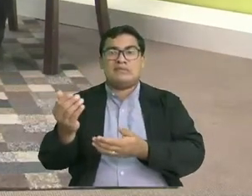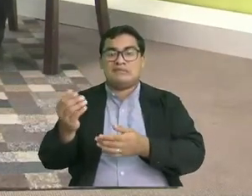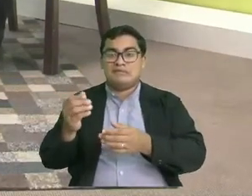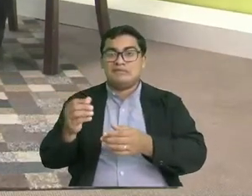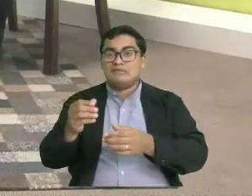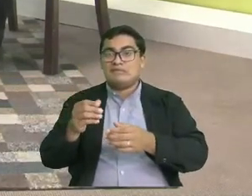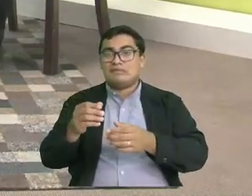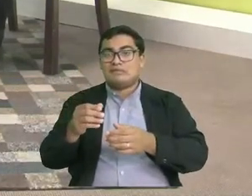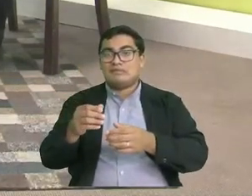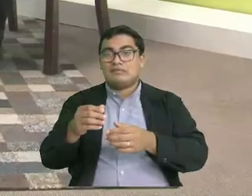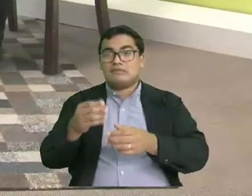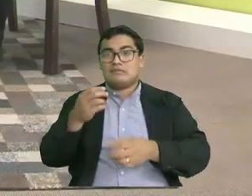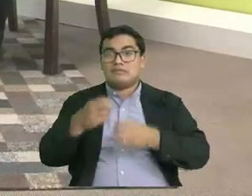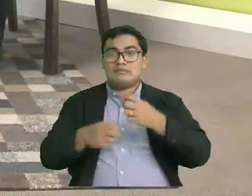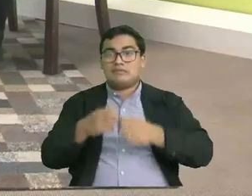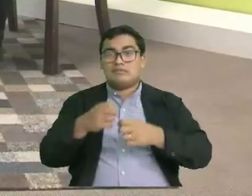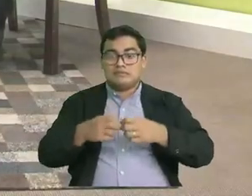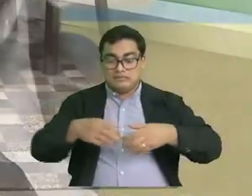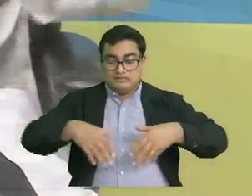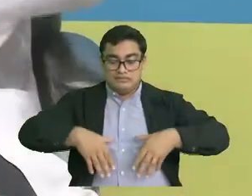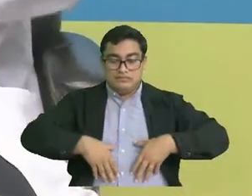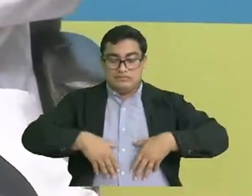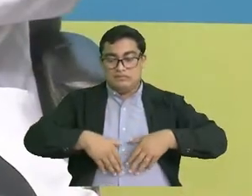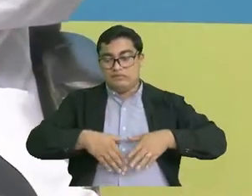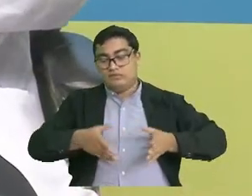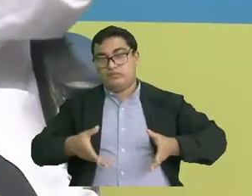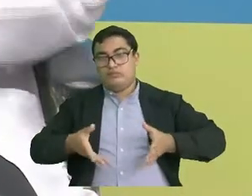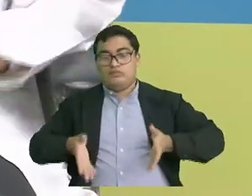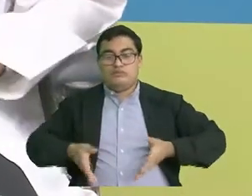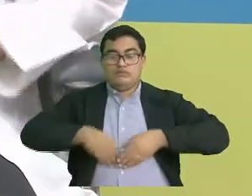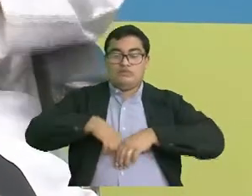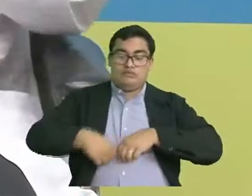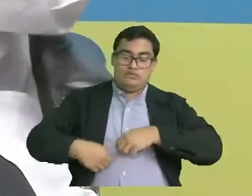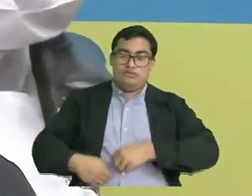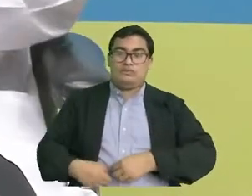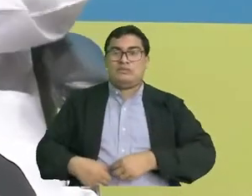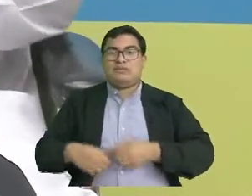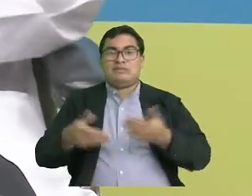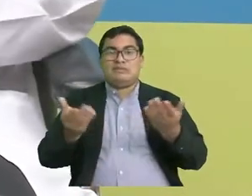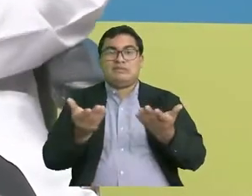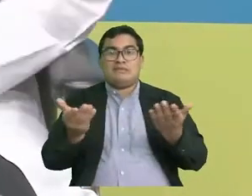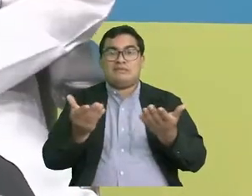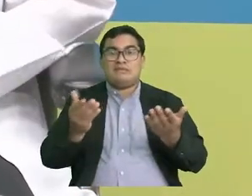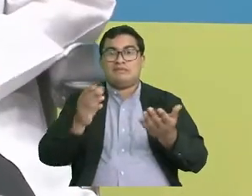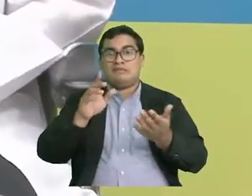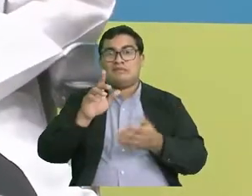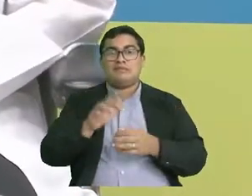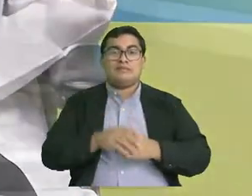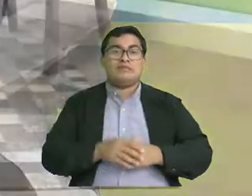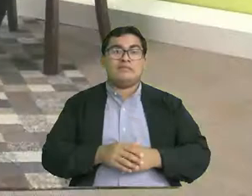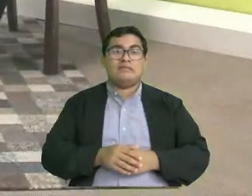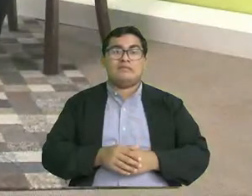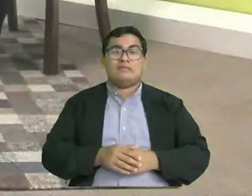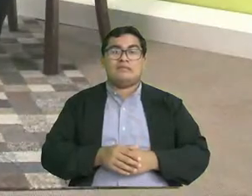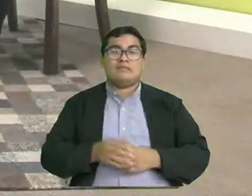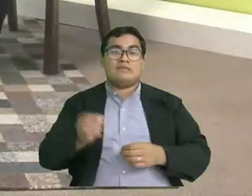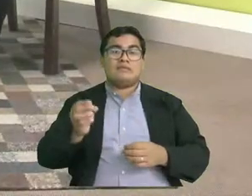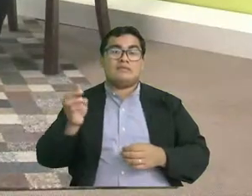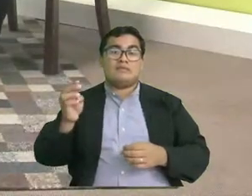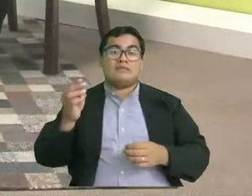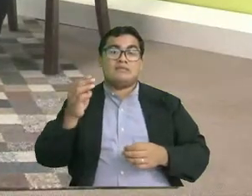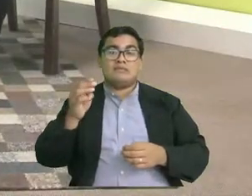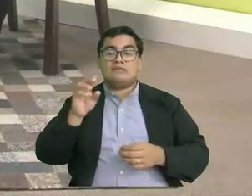corregir algo que traía en el abdomen abierto y se le cierra. O sea, es algo. Esa sería materno-fetal. Así. Esa es la